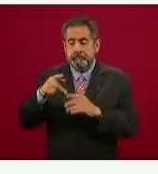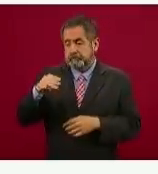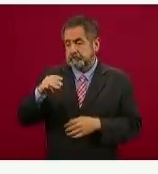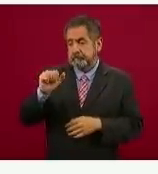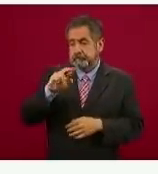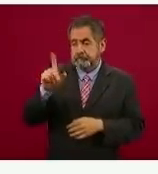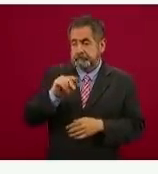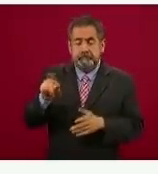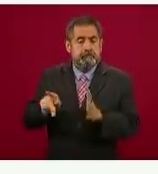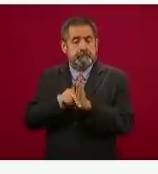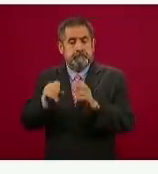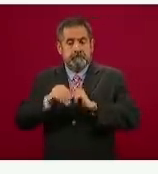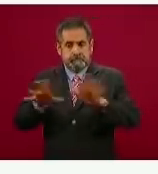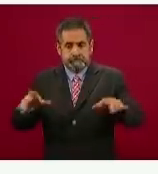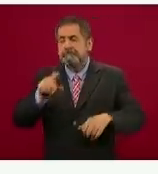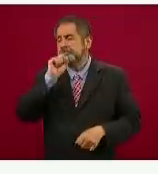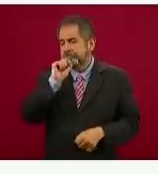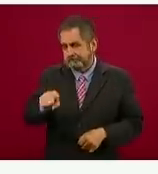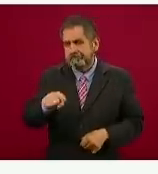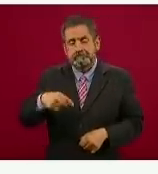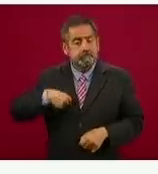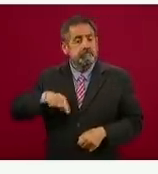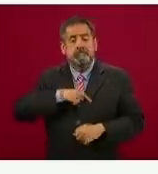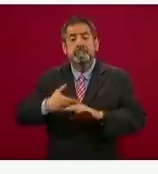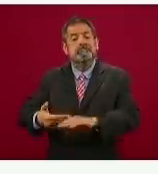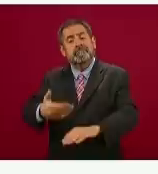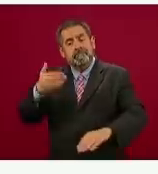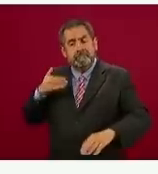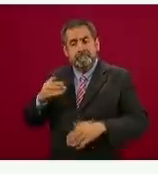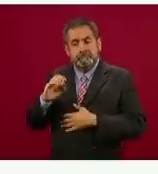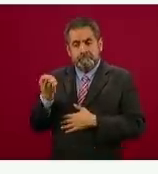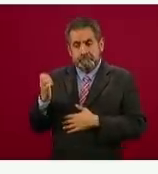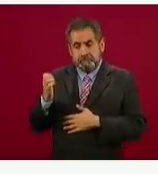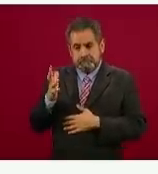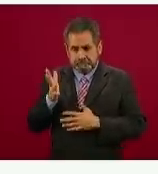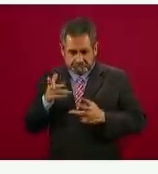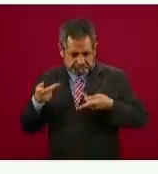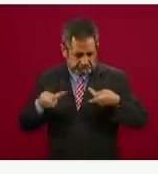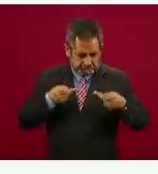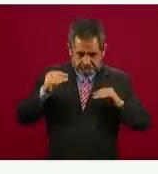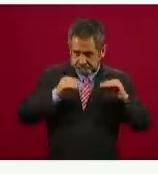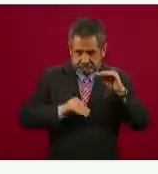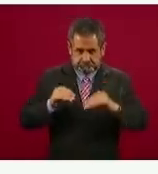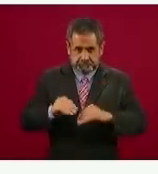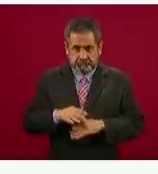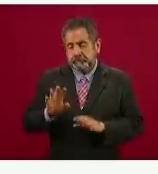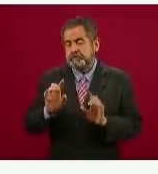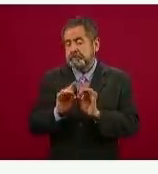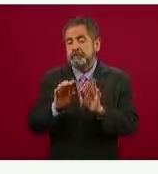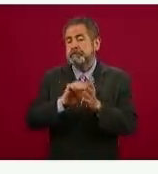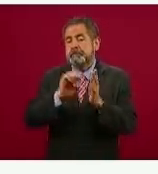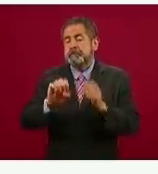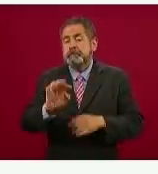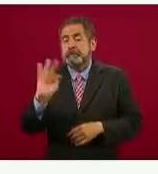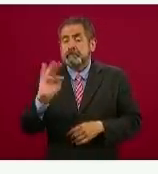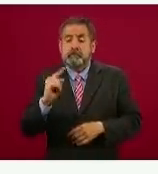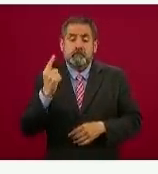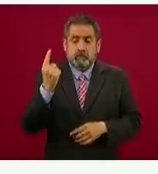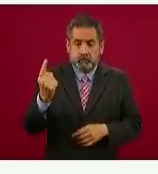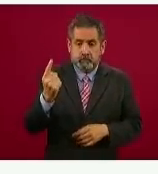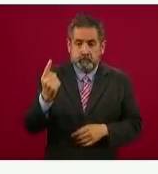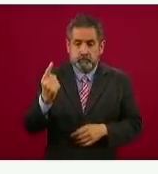nosotros habíamos identificado desde enero con nuestra preparación. Escenario 1,